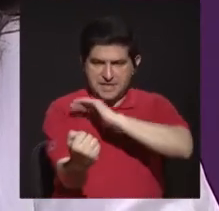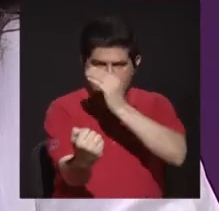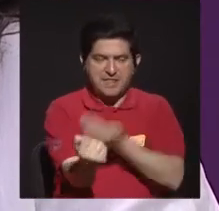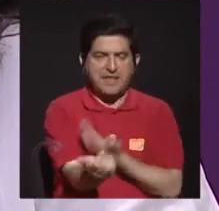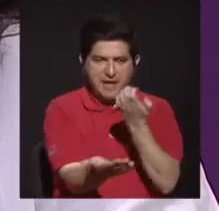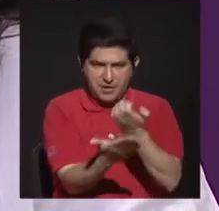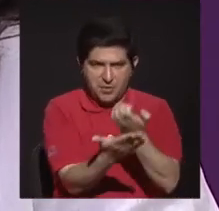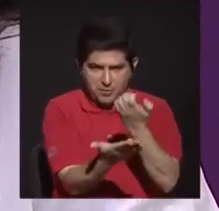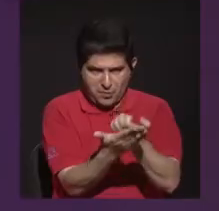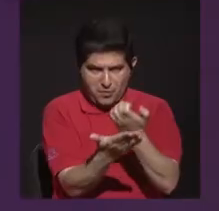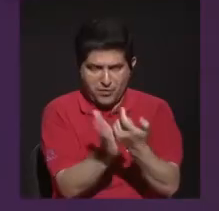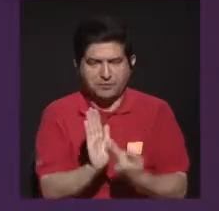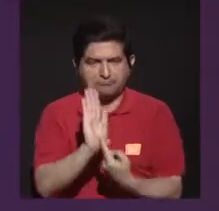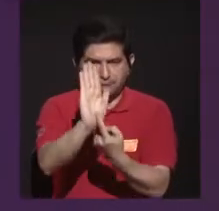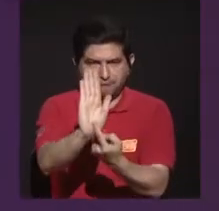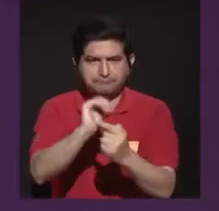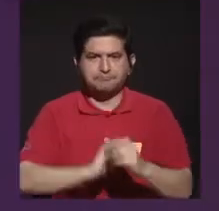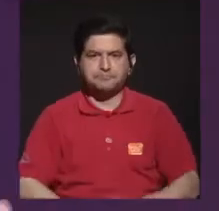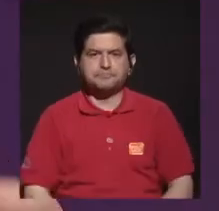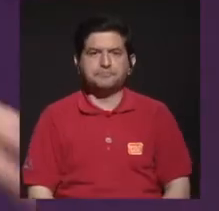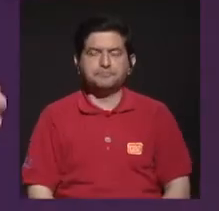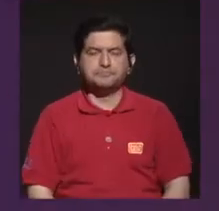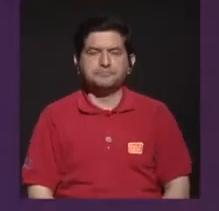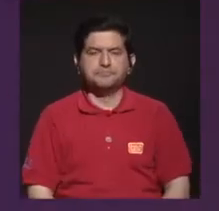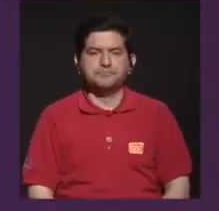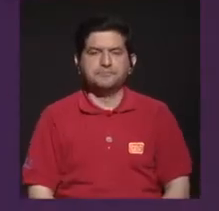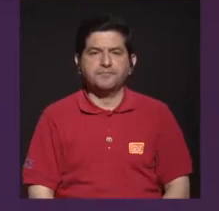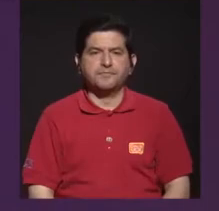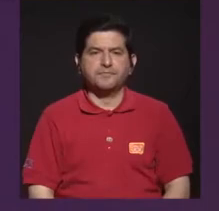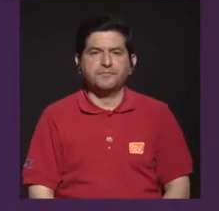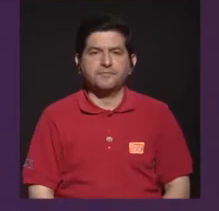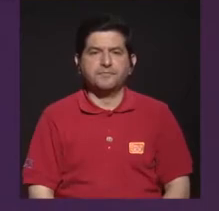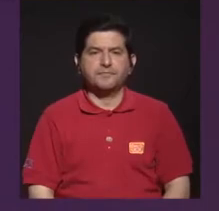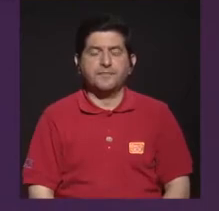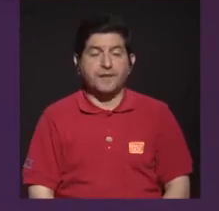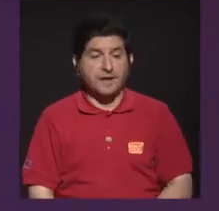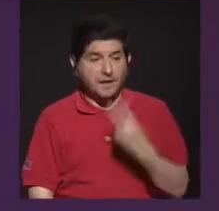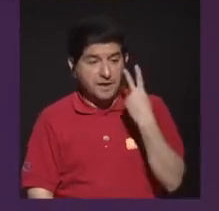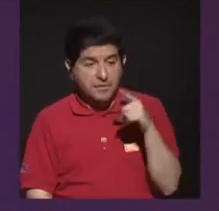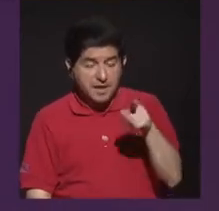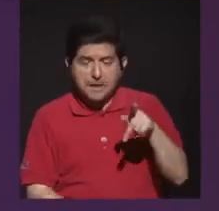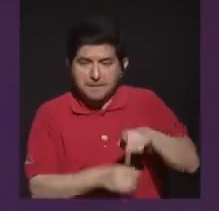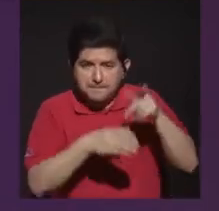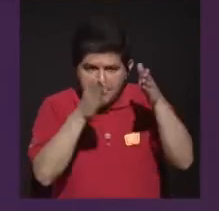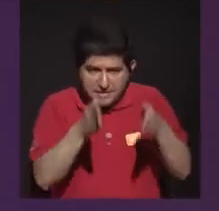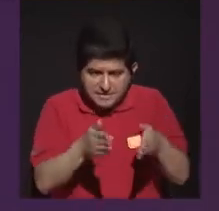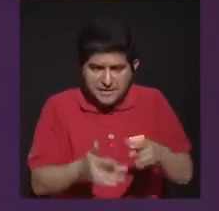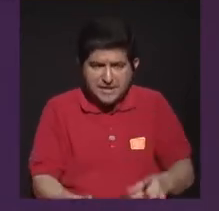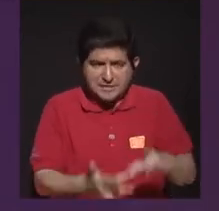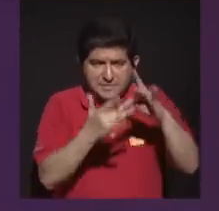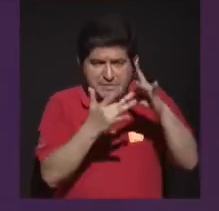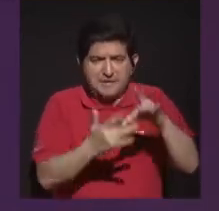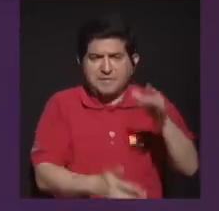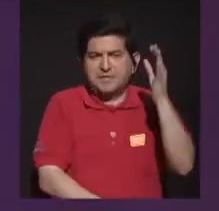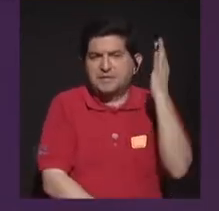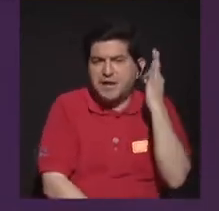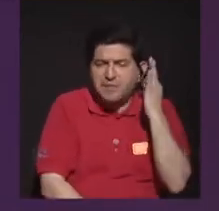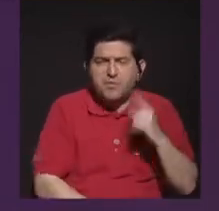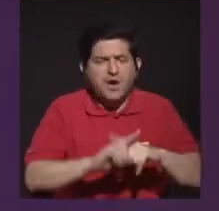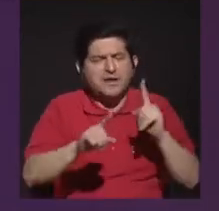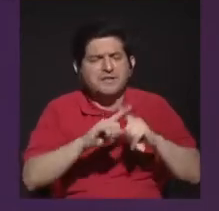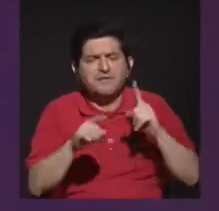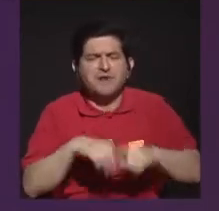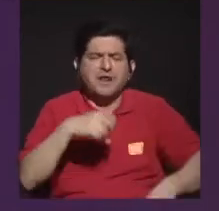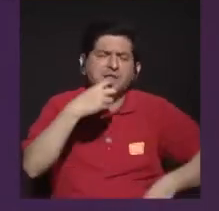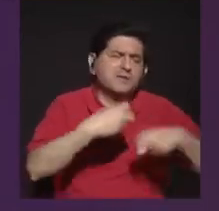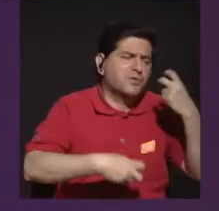económico. Y tenemos que ver cómo los protagonistas, principalmente la mujer, pasa un montón de